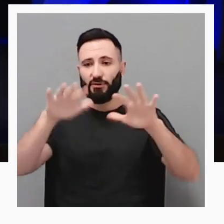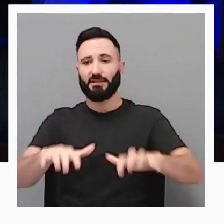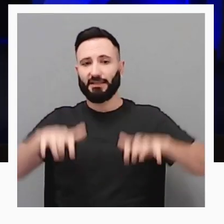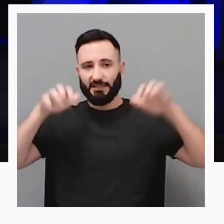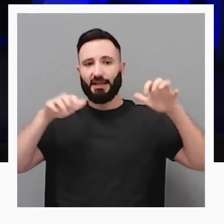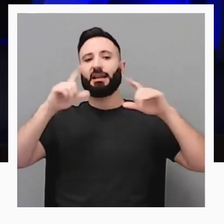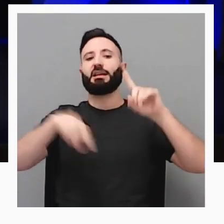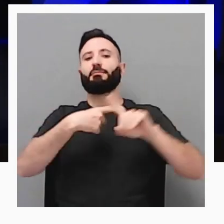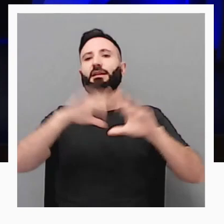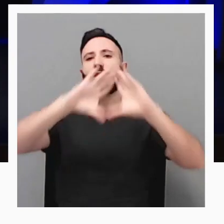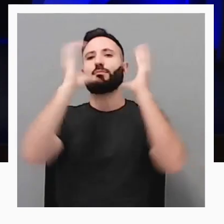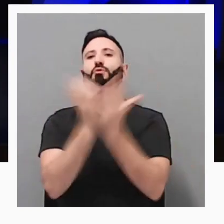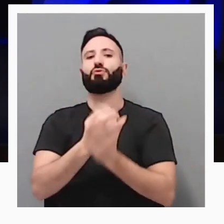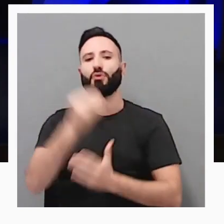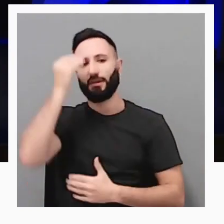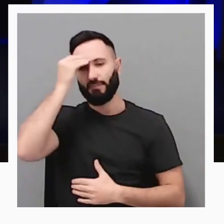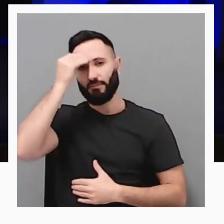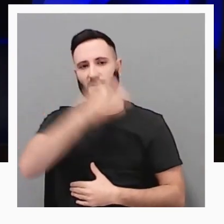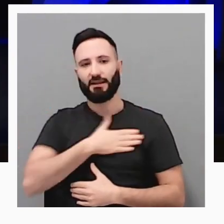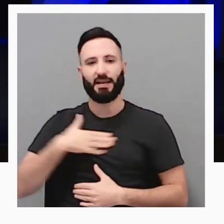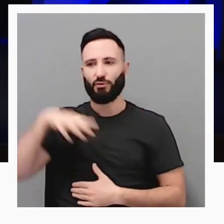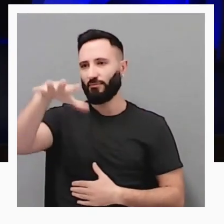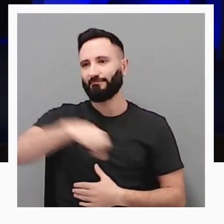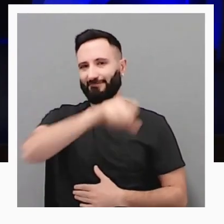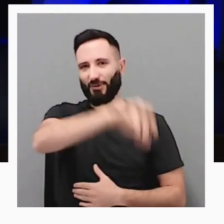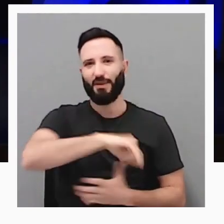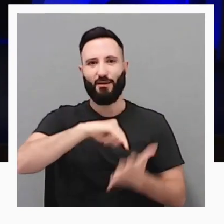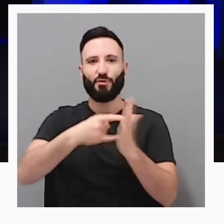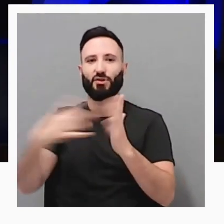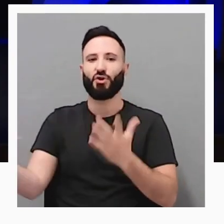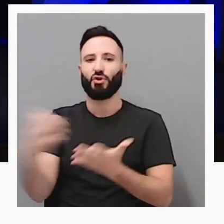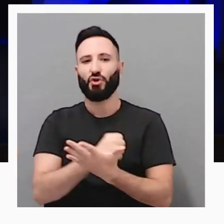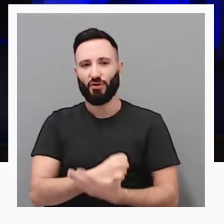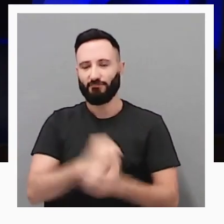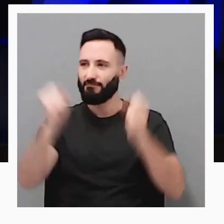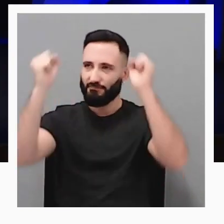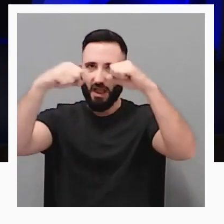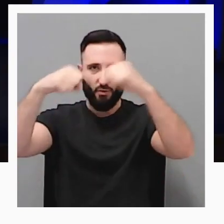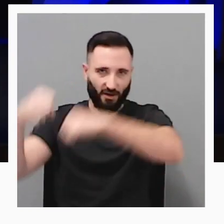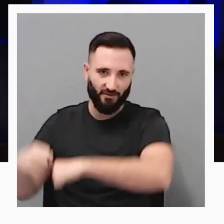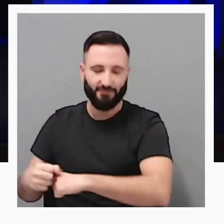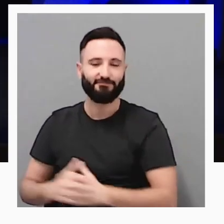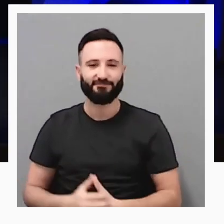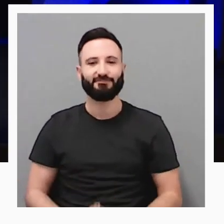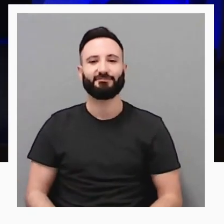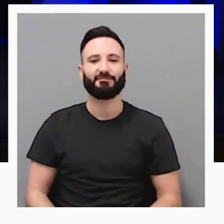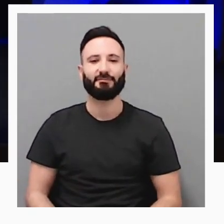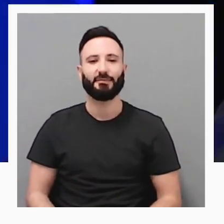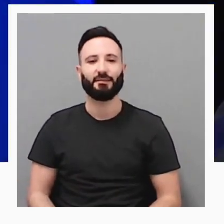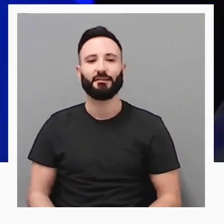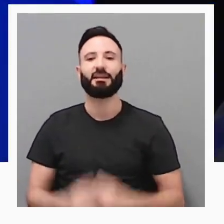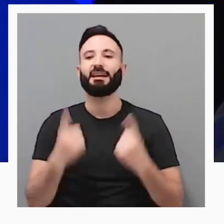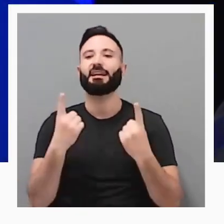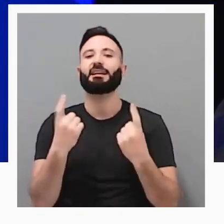en el mundo, no firme el comprar todos estos proyectos. Venga, de acuerdo, todos, para adelante. ¿Qué necesitáis?